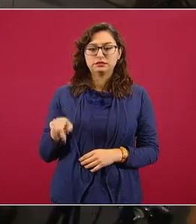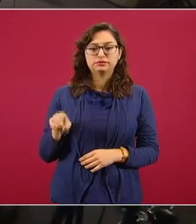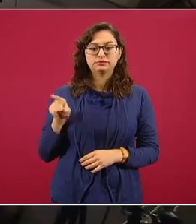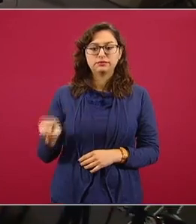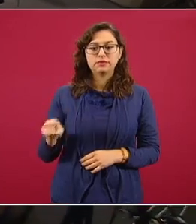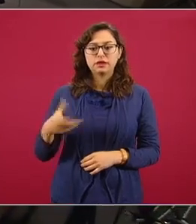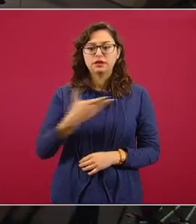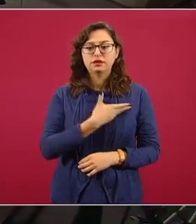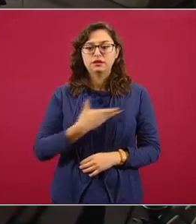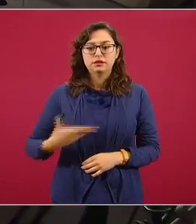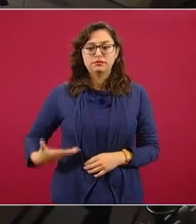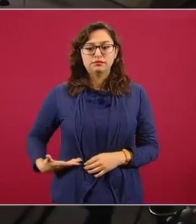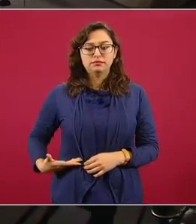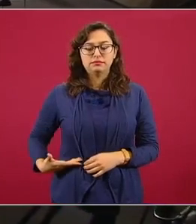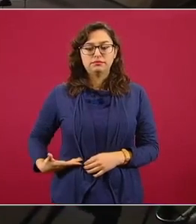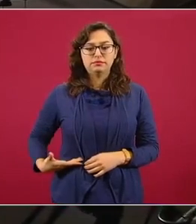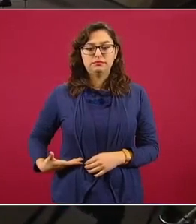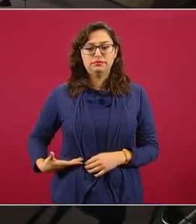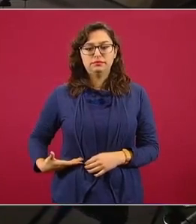presidenta del Consejo